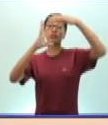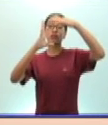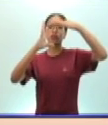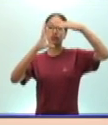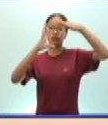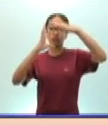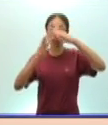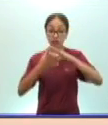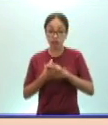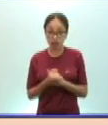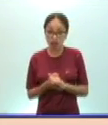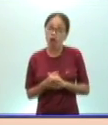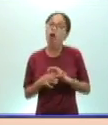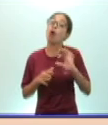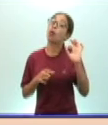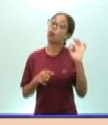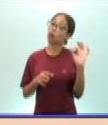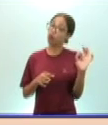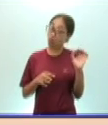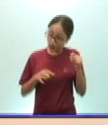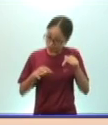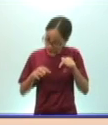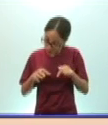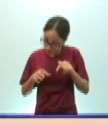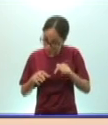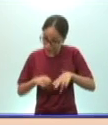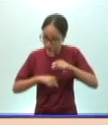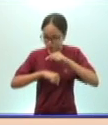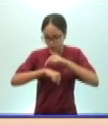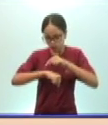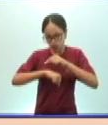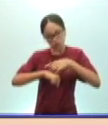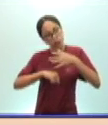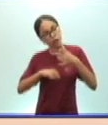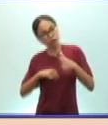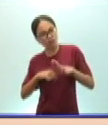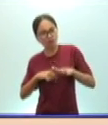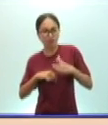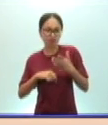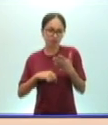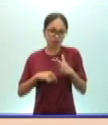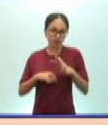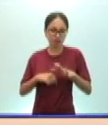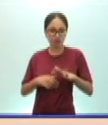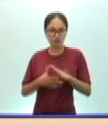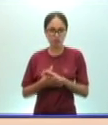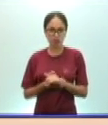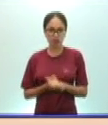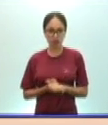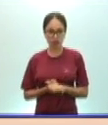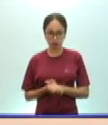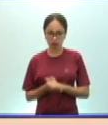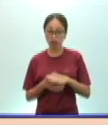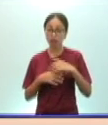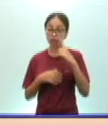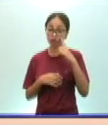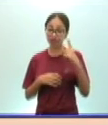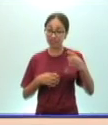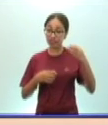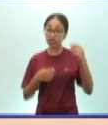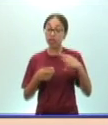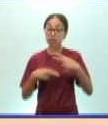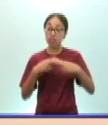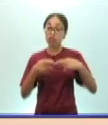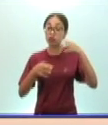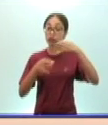se mantienen en suspensión durante un tiempo prolongado. Fíjense que hemos realizado la filtración y